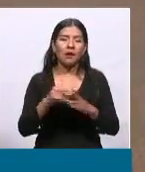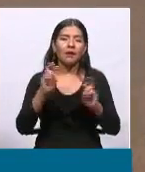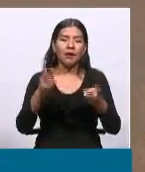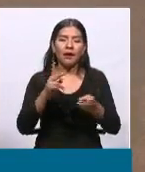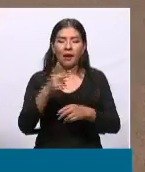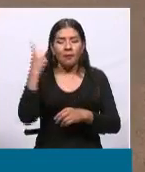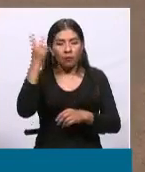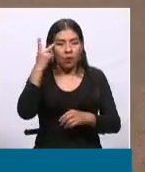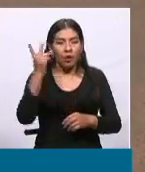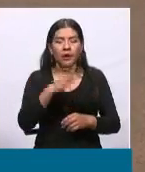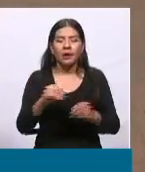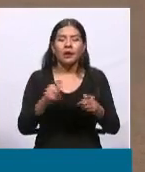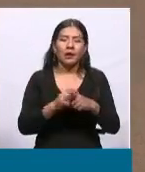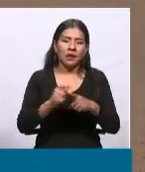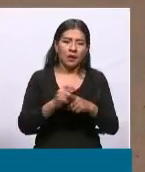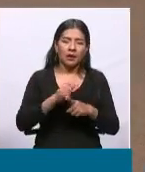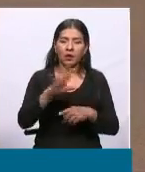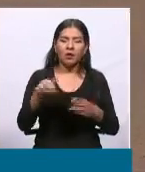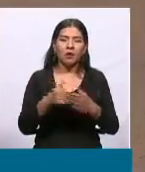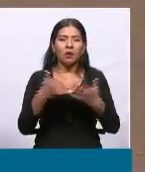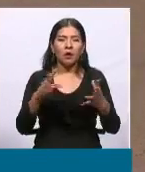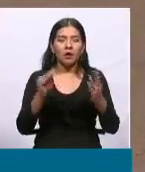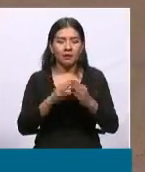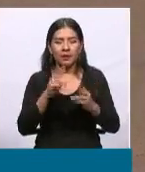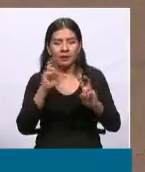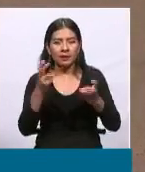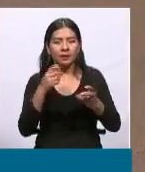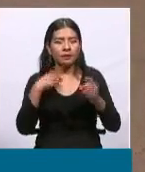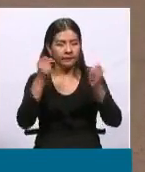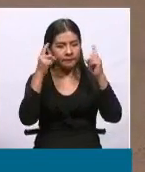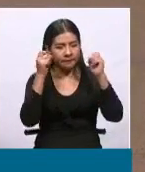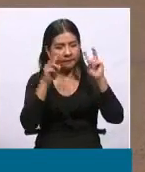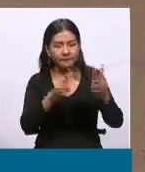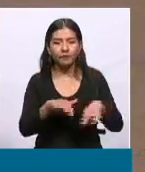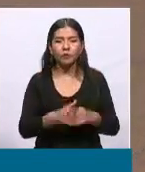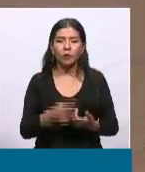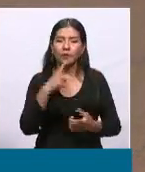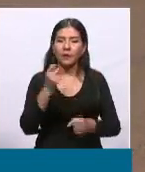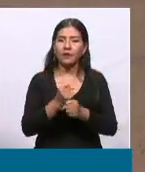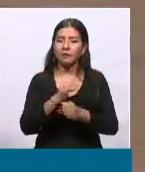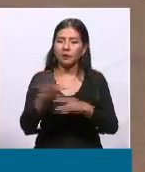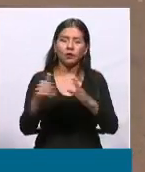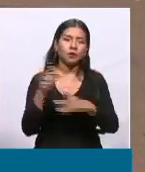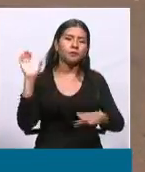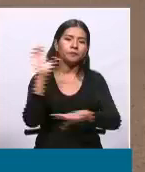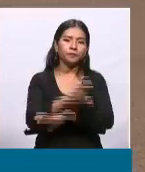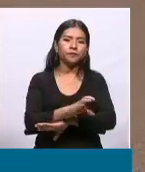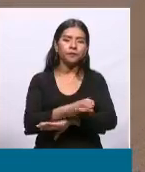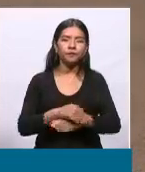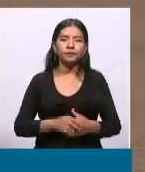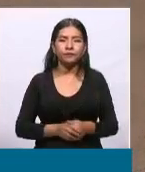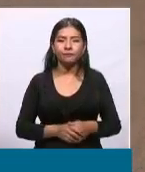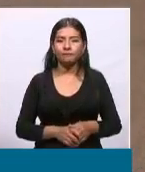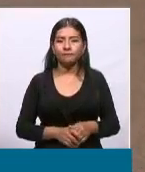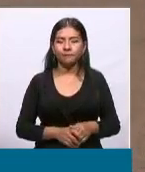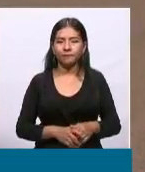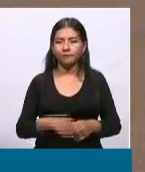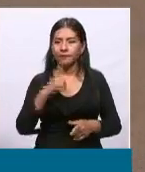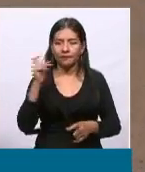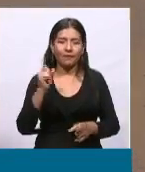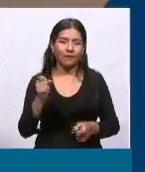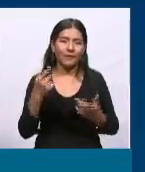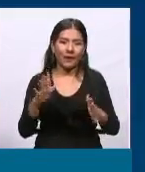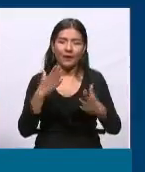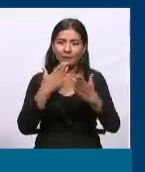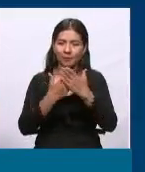y técnico, que son altamente incomprensibles desde todo punto de vista, Camilo. ¿Cómo está,